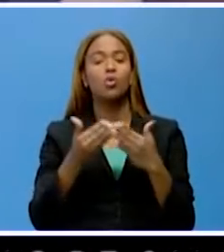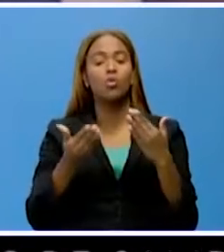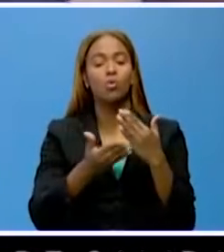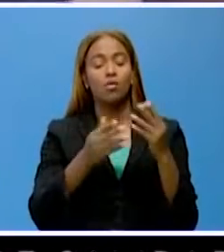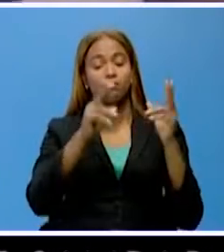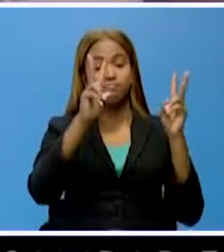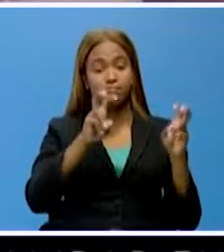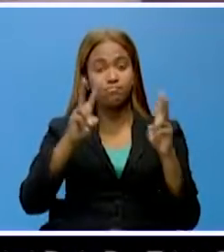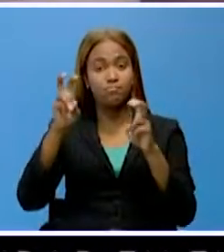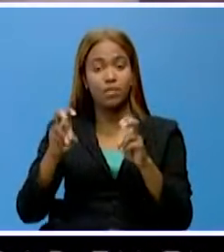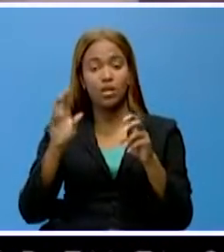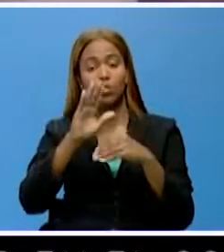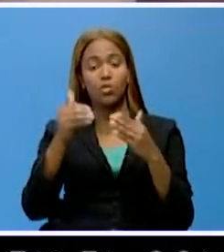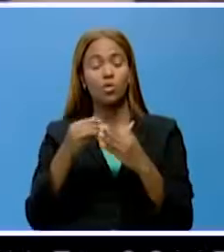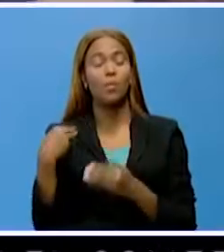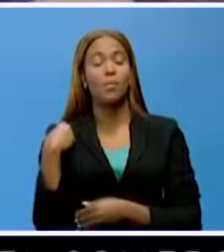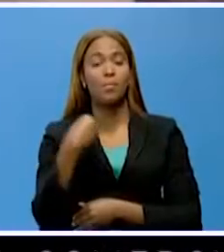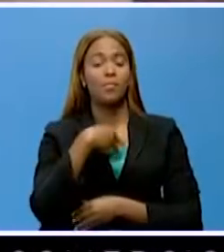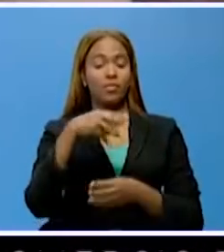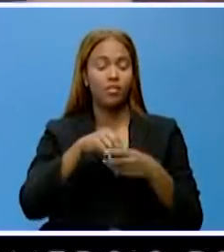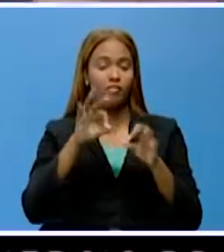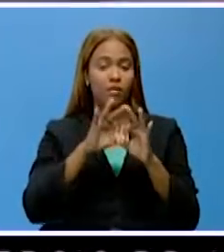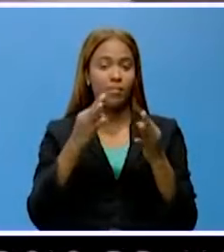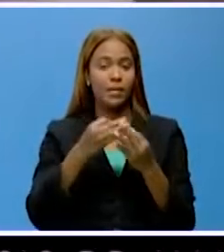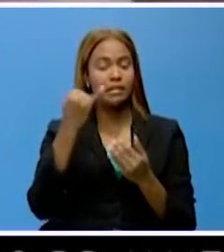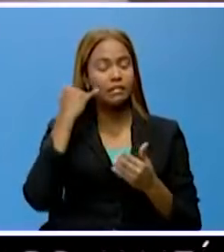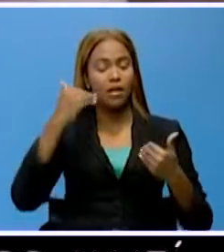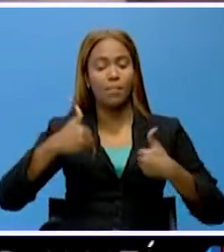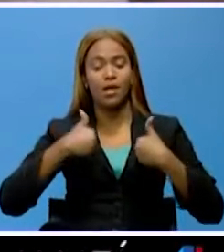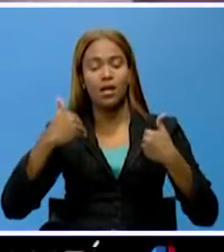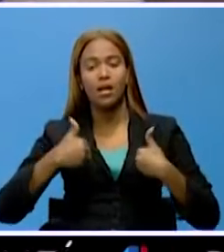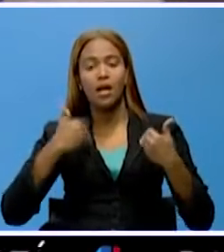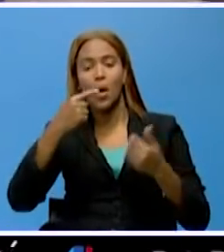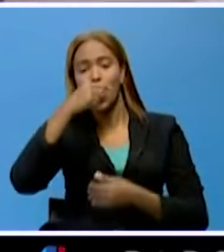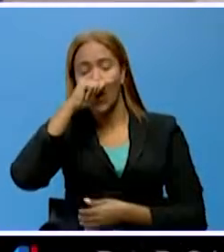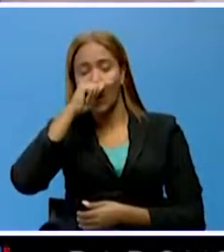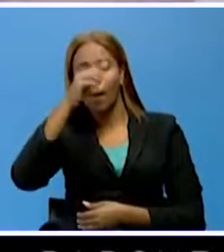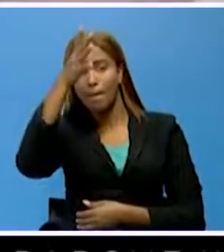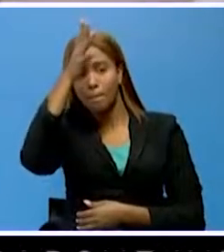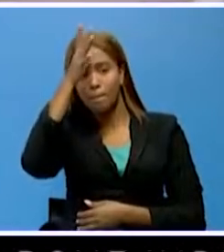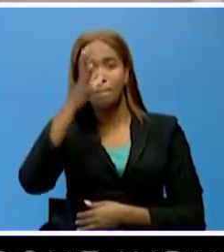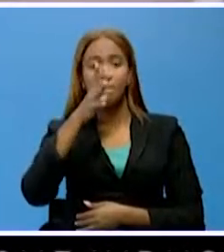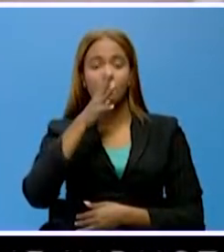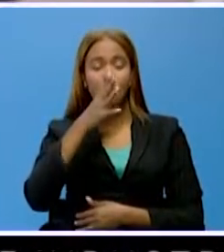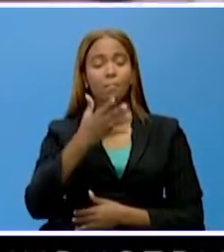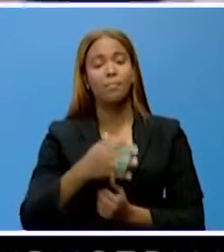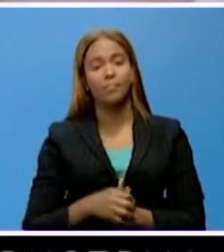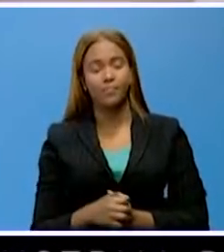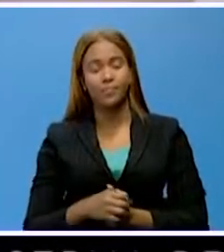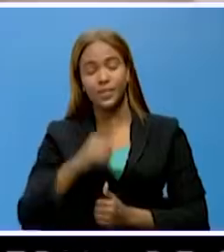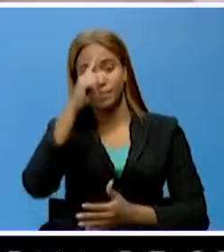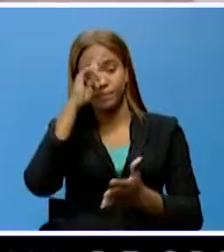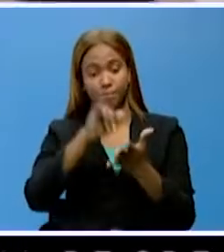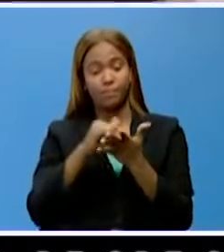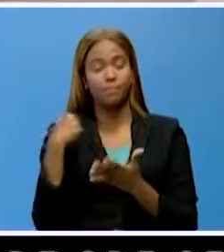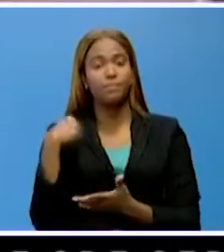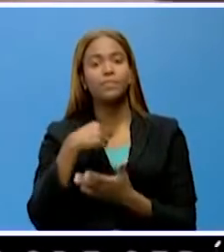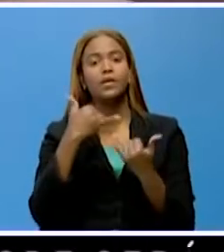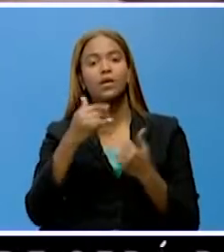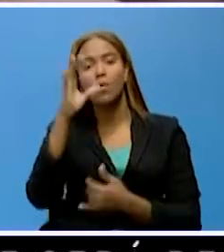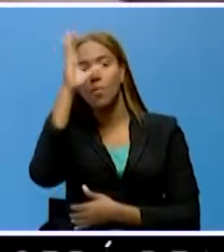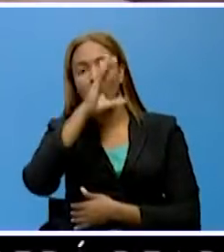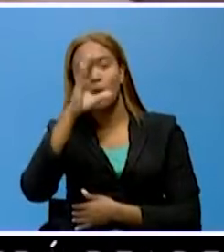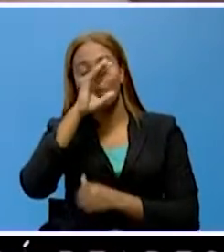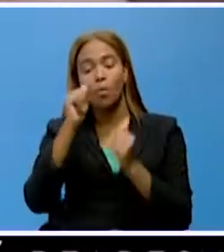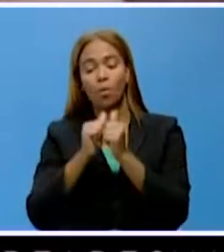los miembros de una familia, entiéndase adolescente, padre, madre y así sucesivamente. Por eso entonces buscamos a través